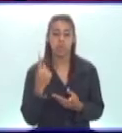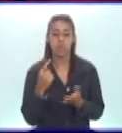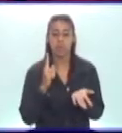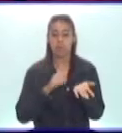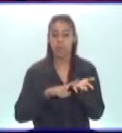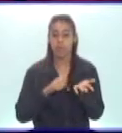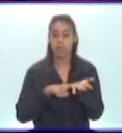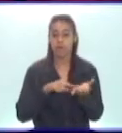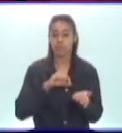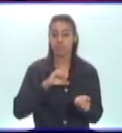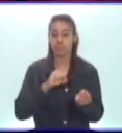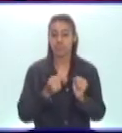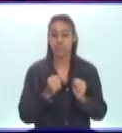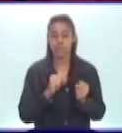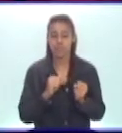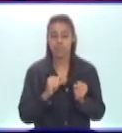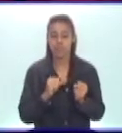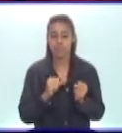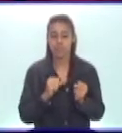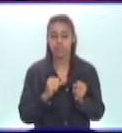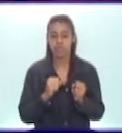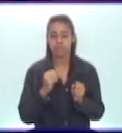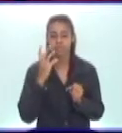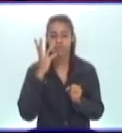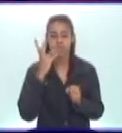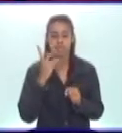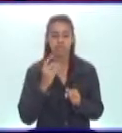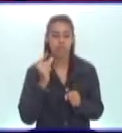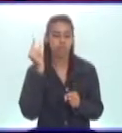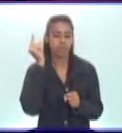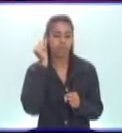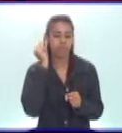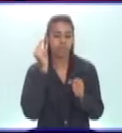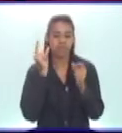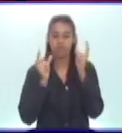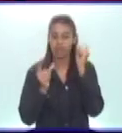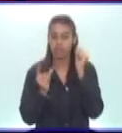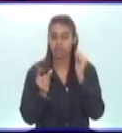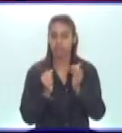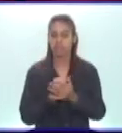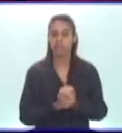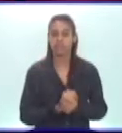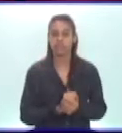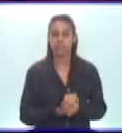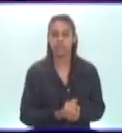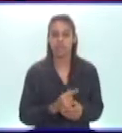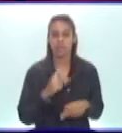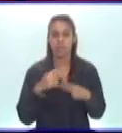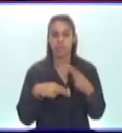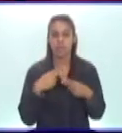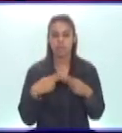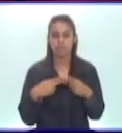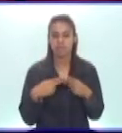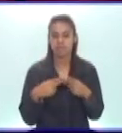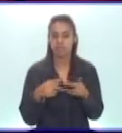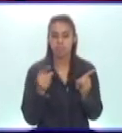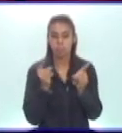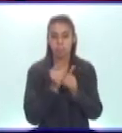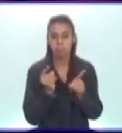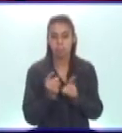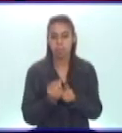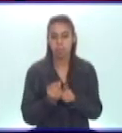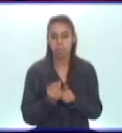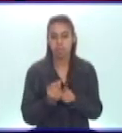padres dominan el diagnóstico auditivo de sus hijos. De ahí que vamos a hacer una breve referencia a